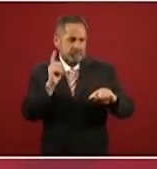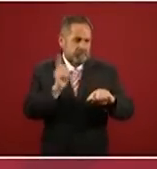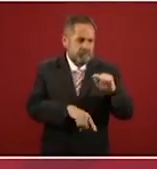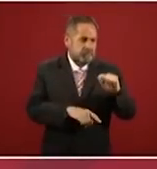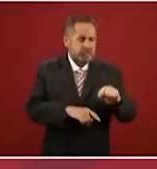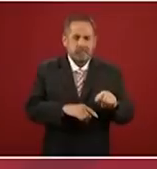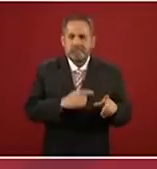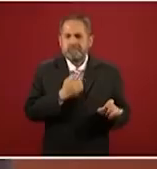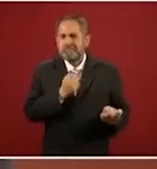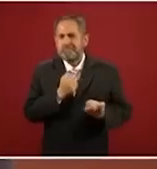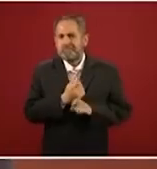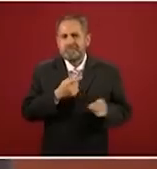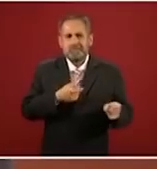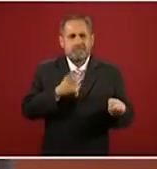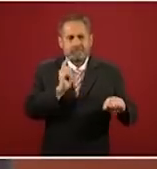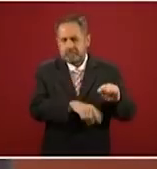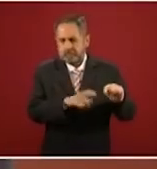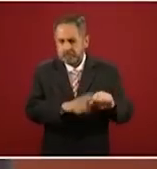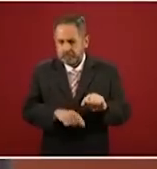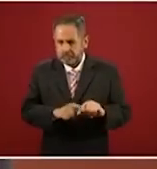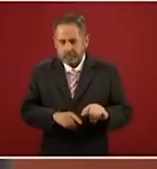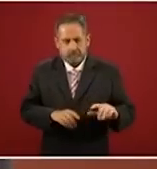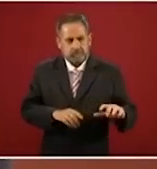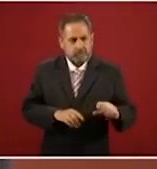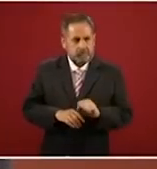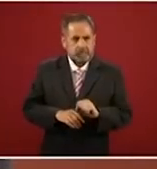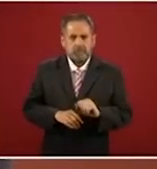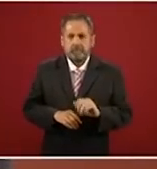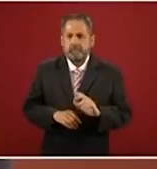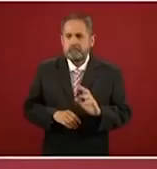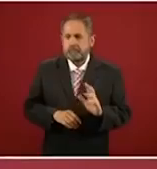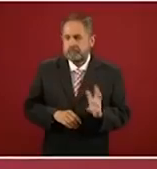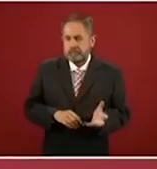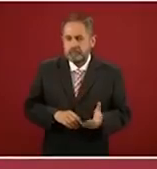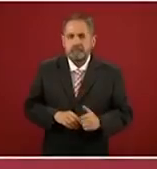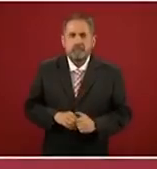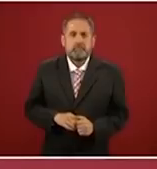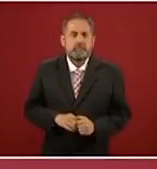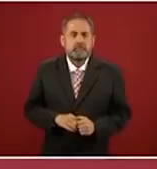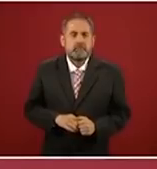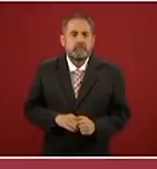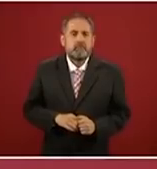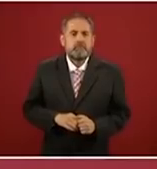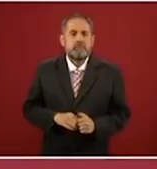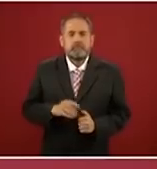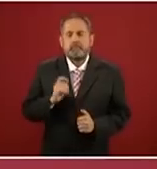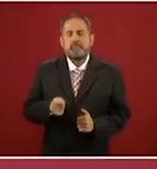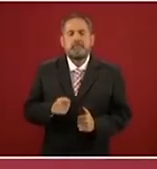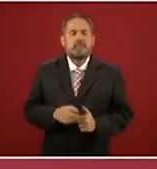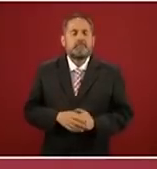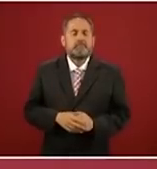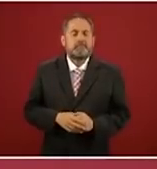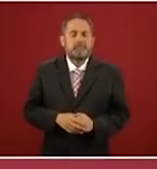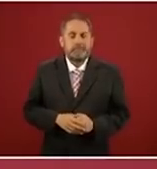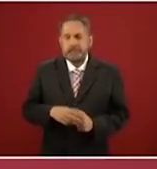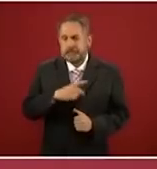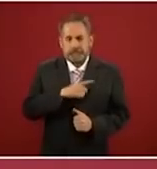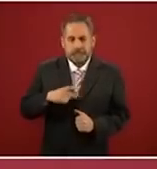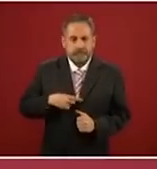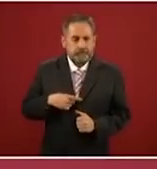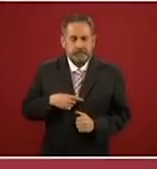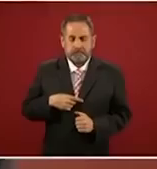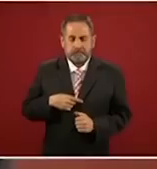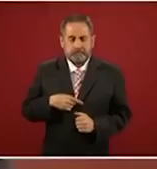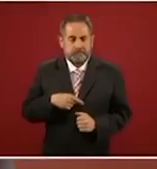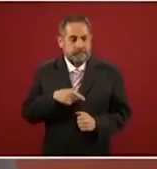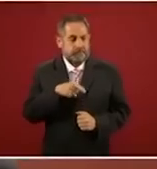convencerlos de que no debe d hacer justicia